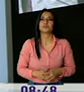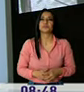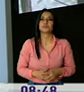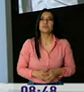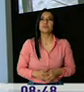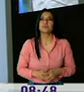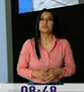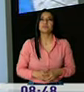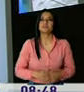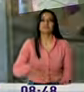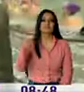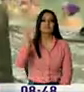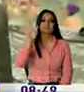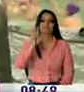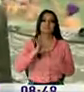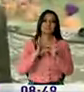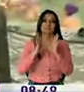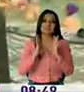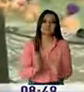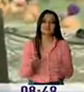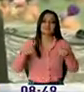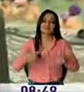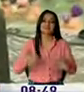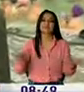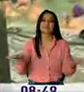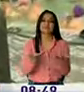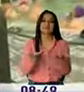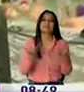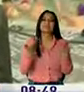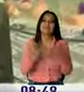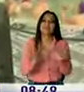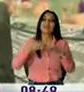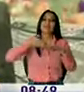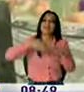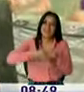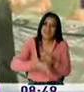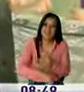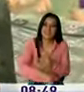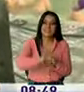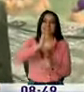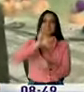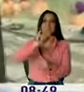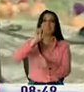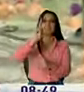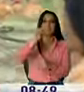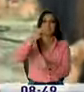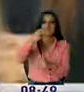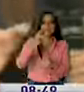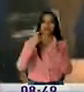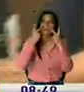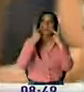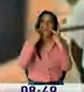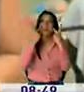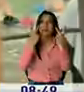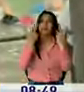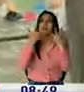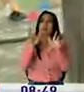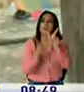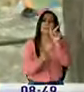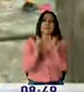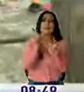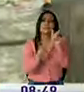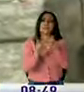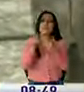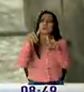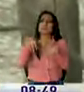tal, compañeros? Así es, ahora nosotros nos encontramos aquí en el interior del Tingo. Como ustedes pueden ver, ya hay varias personas que empiezan